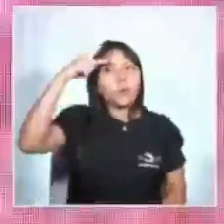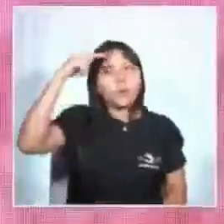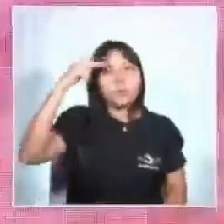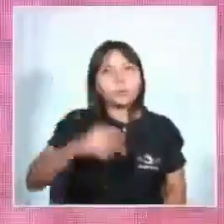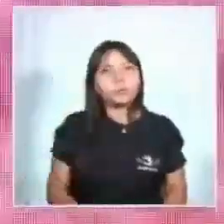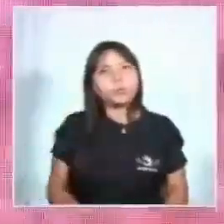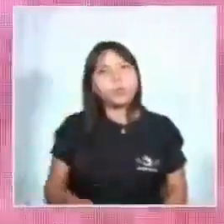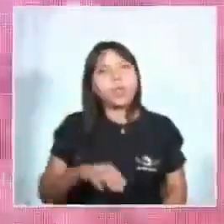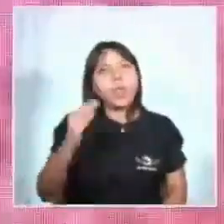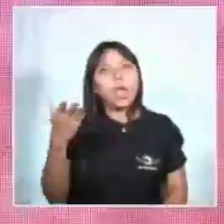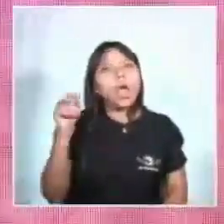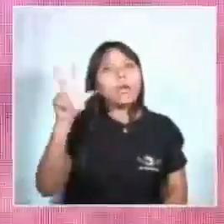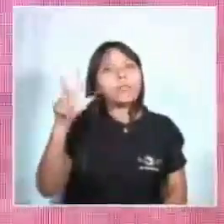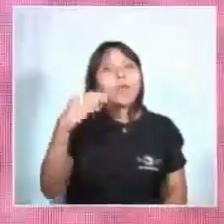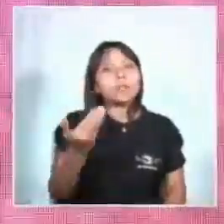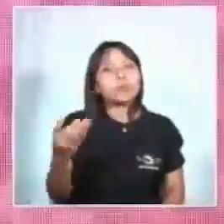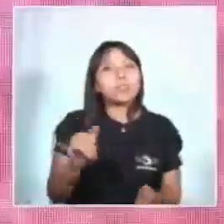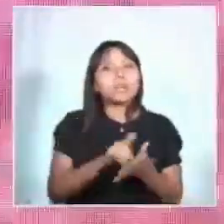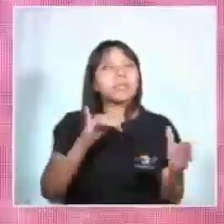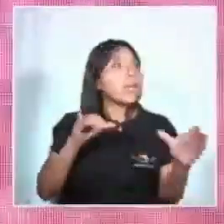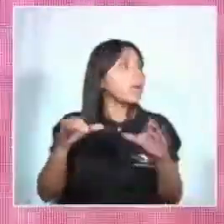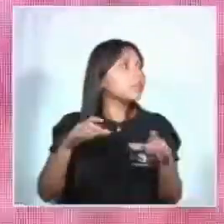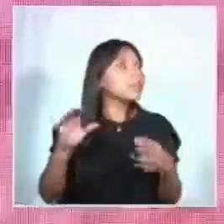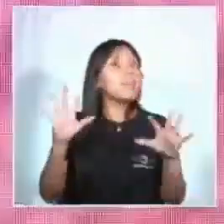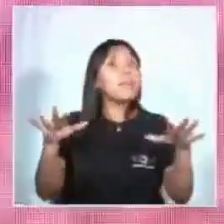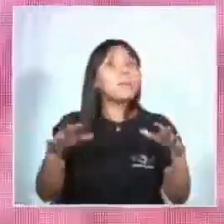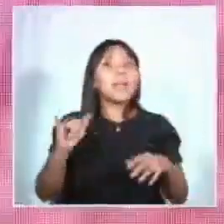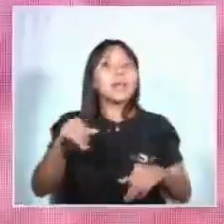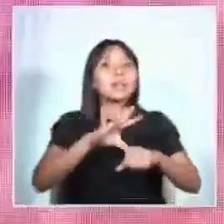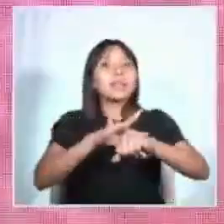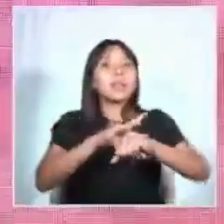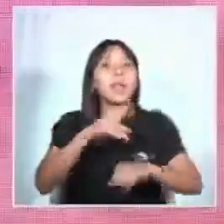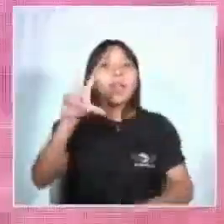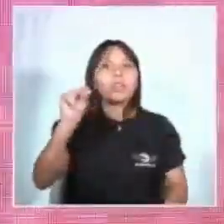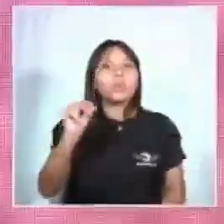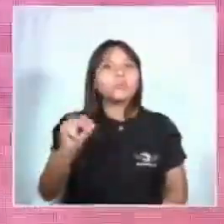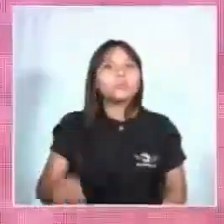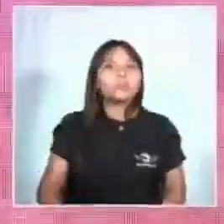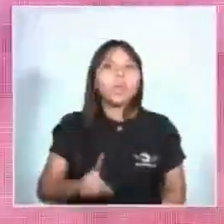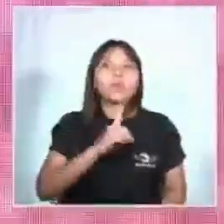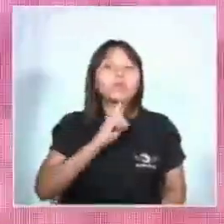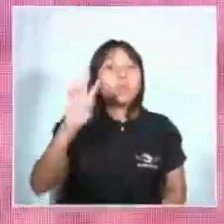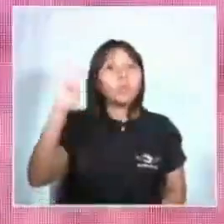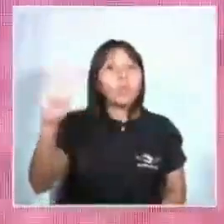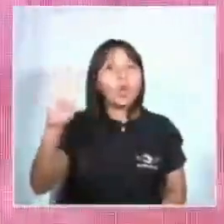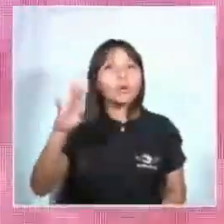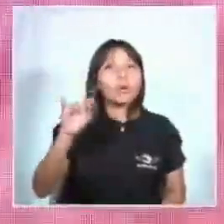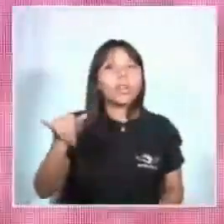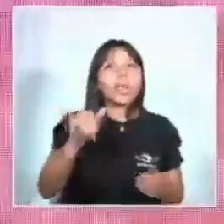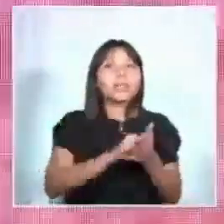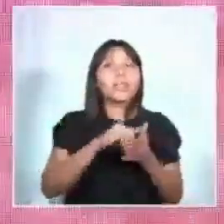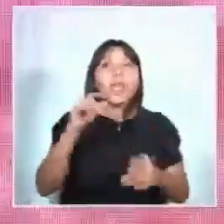Hay tres cosas que hacen temblar la tierra. No, son cuatro las que